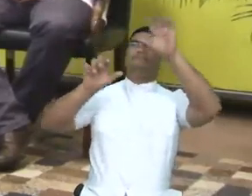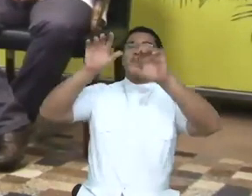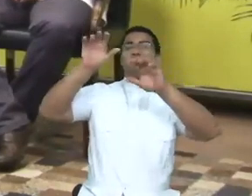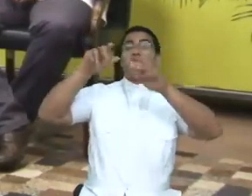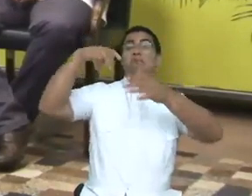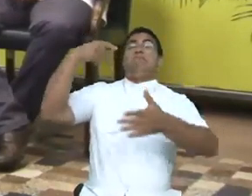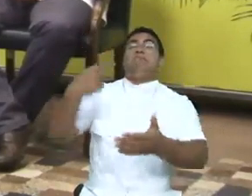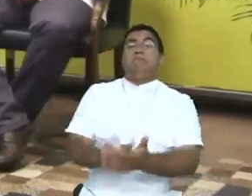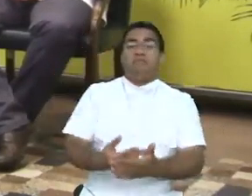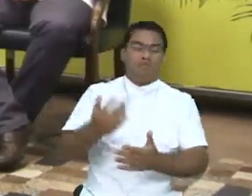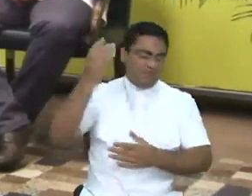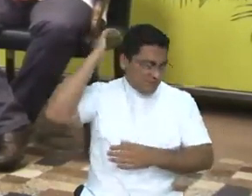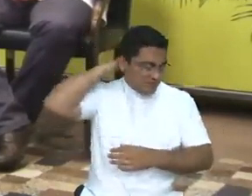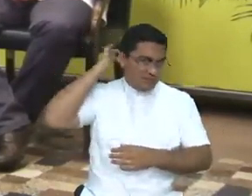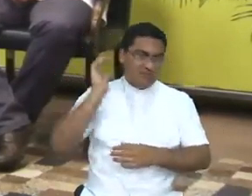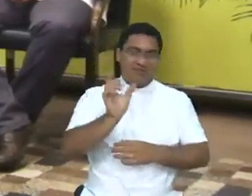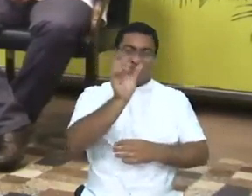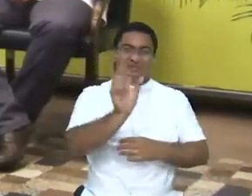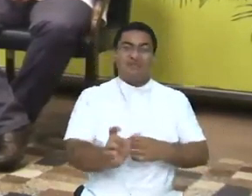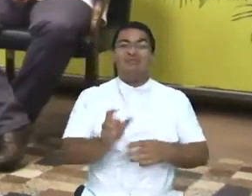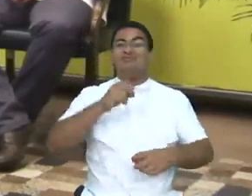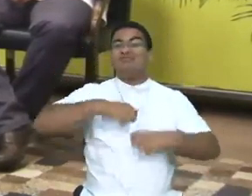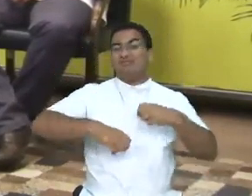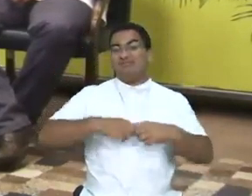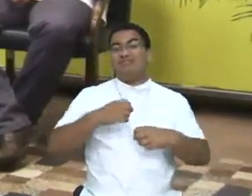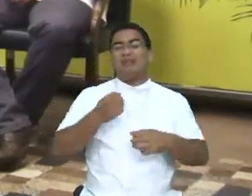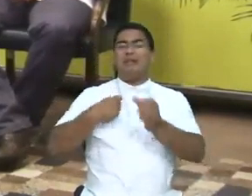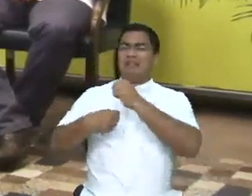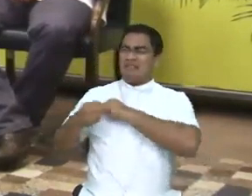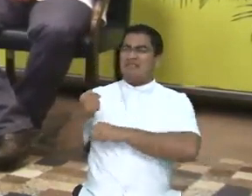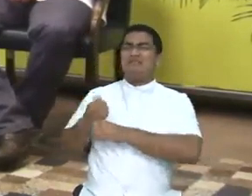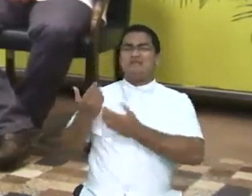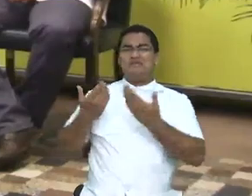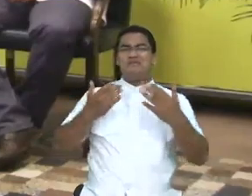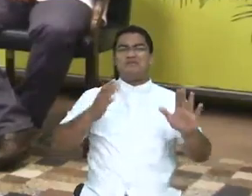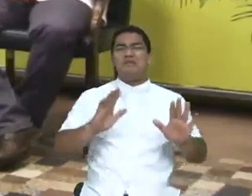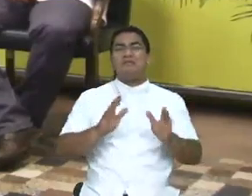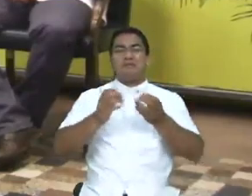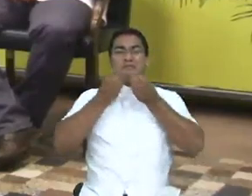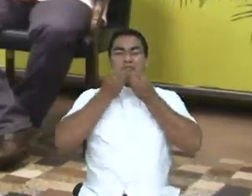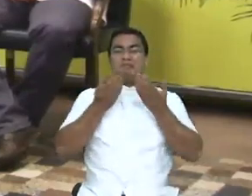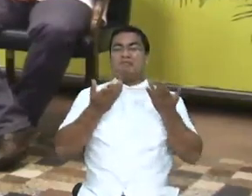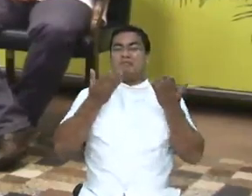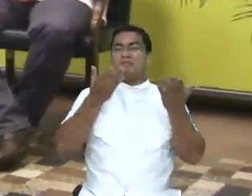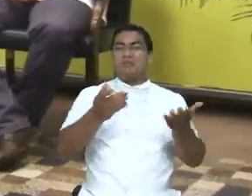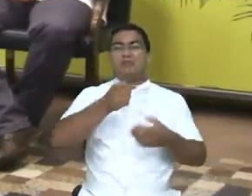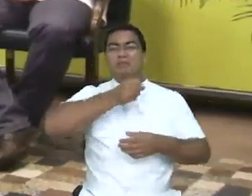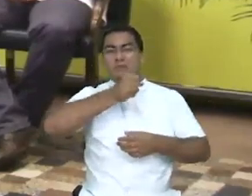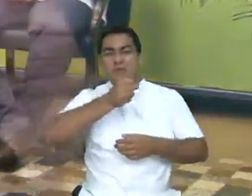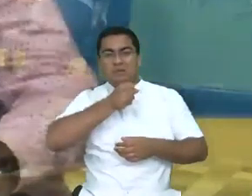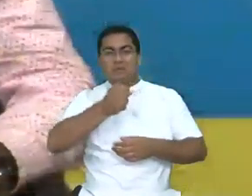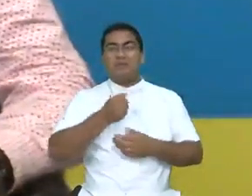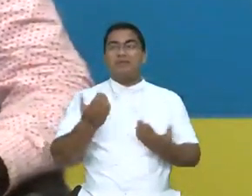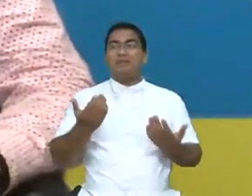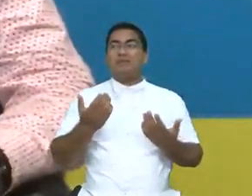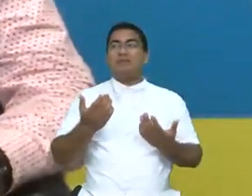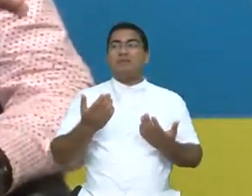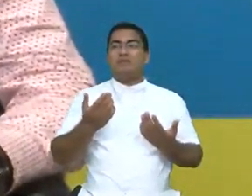secuela permanente. Sí, se ha dado anteriormente, en años pasados, noticias, ¿verdad? Sobre todo, la vez pasada creo que fue un